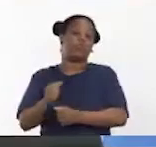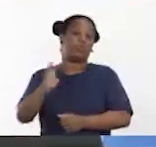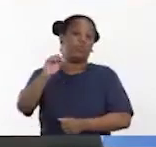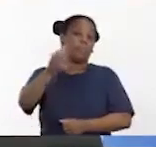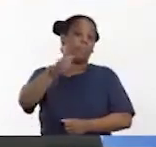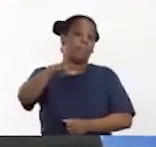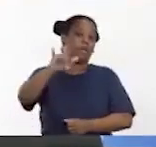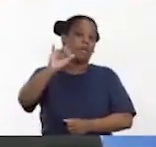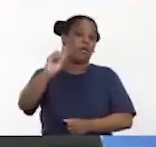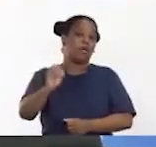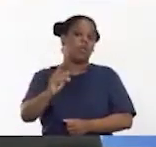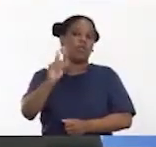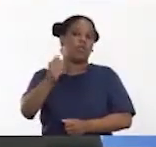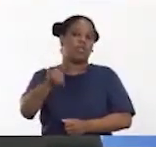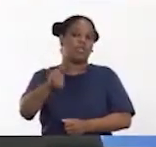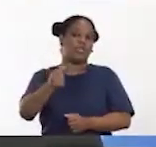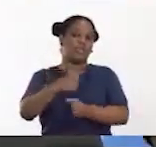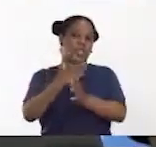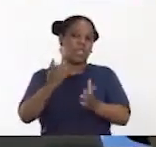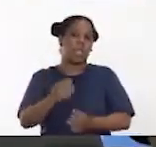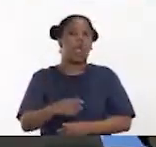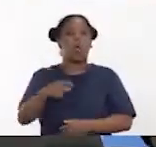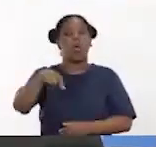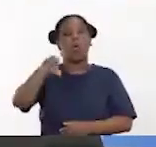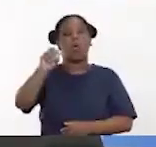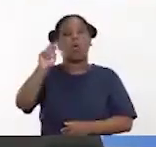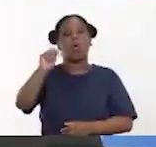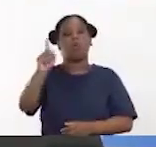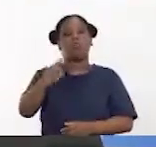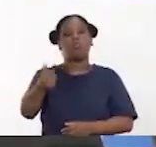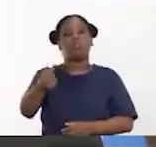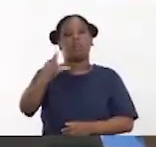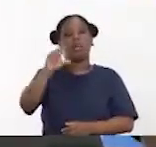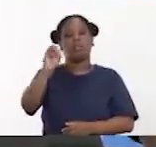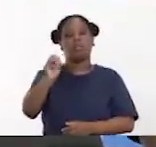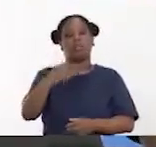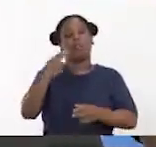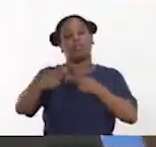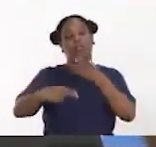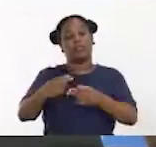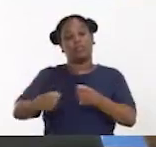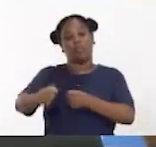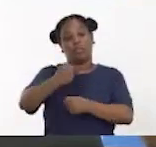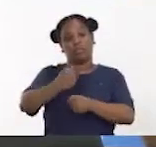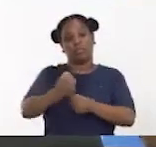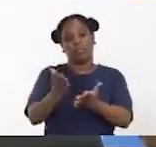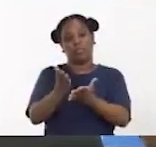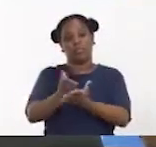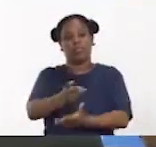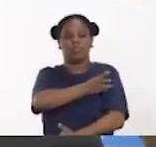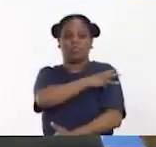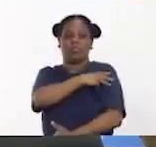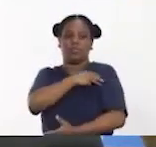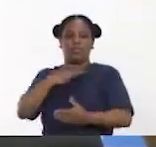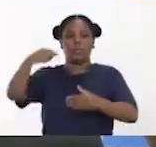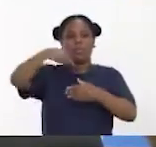Díaz González y que utilizan los estudiantes de preuniversitario fundamentalmente para su preparación para el